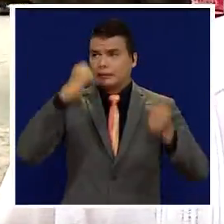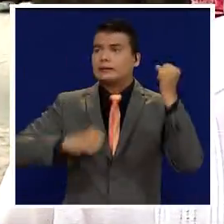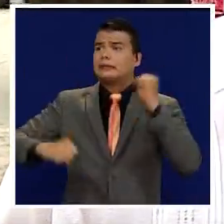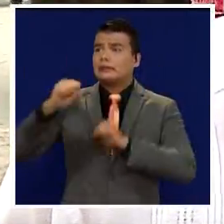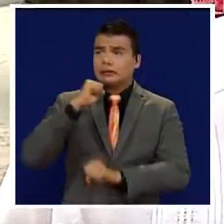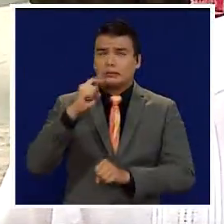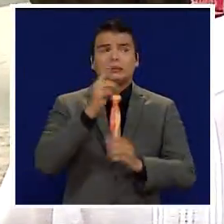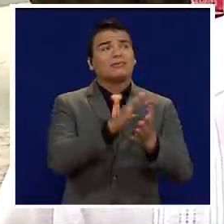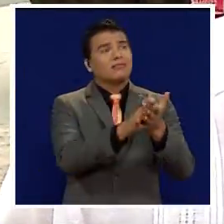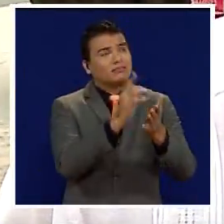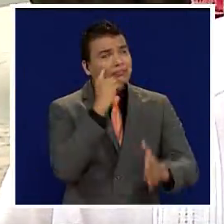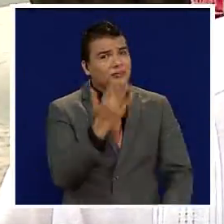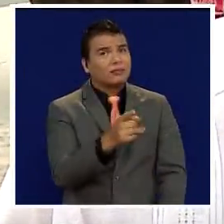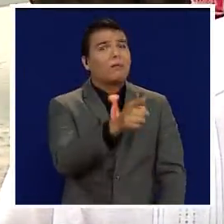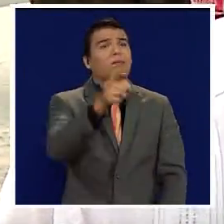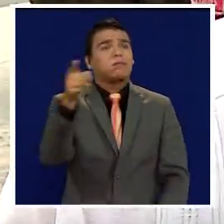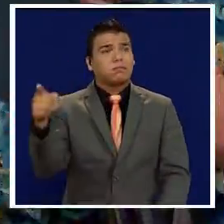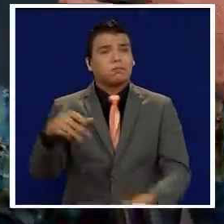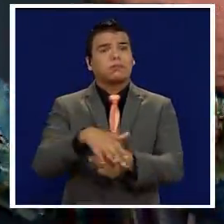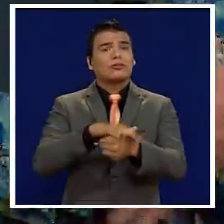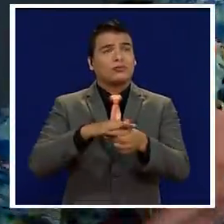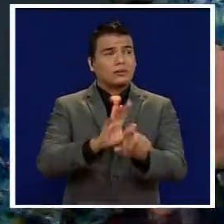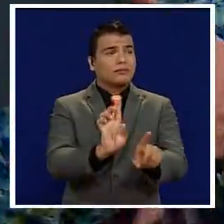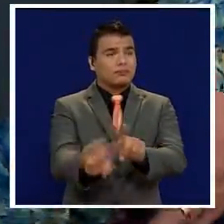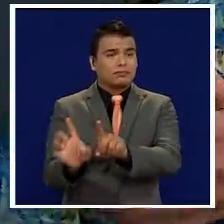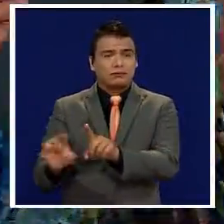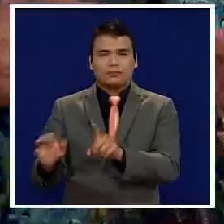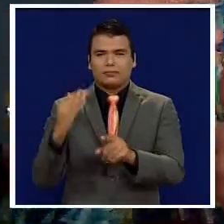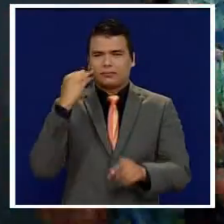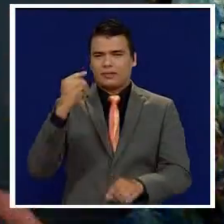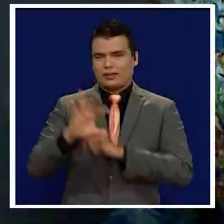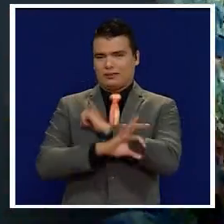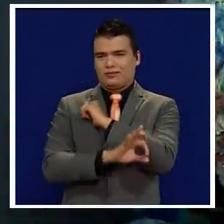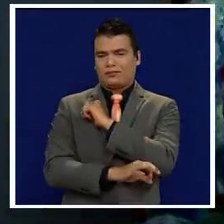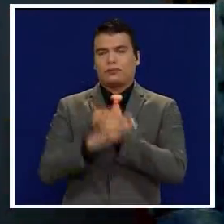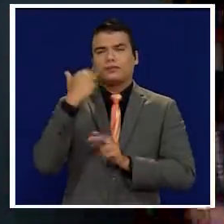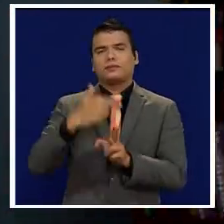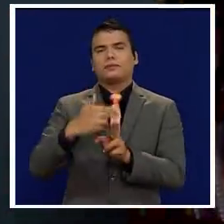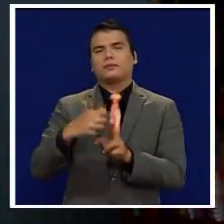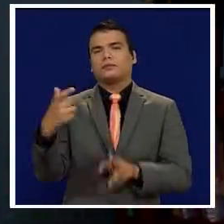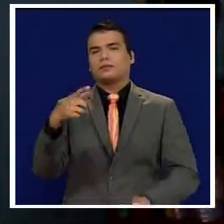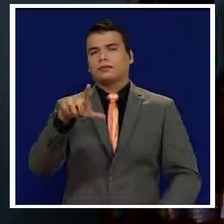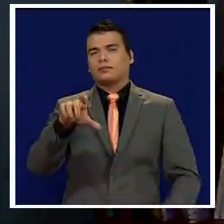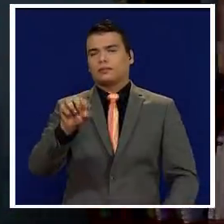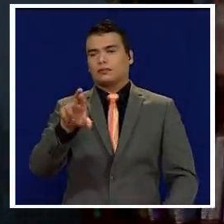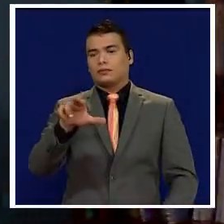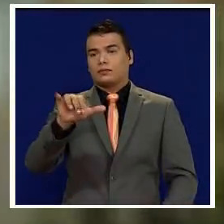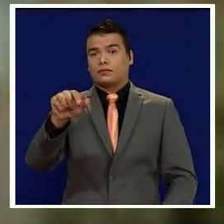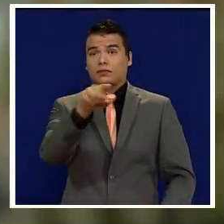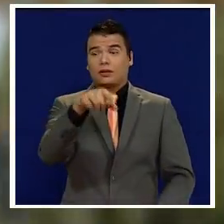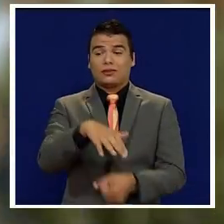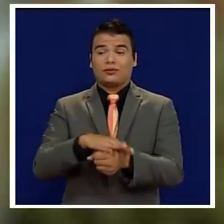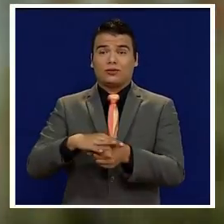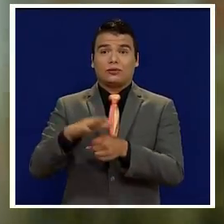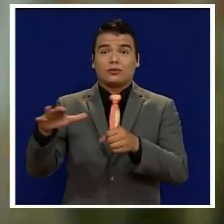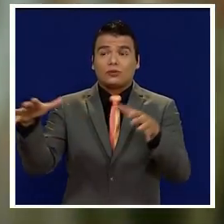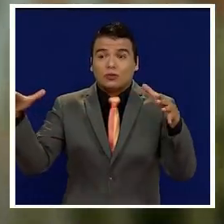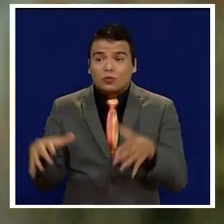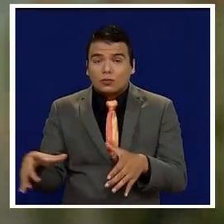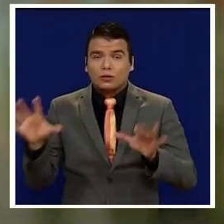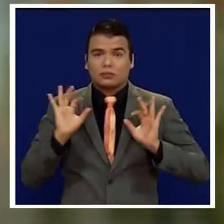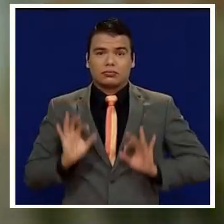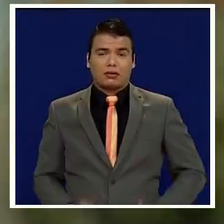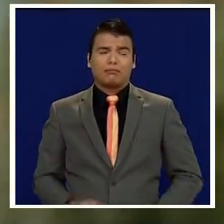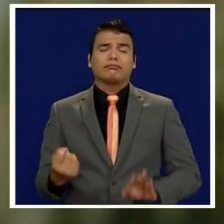han informado de que hay otras situaciones. Para la psicóloga Gloria Hurtado, el trato al que son sometidos los uniformados puede ser un detonante de